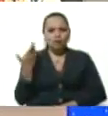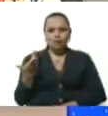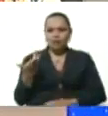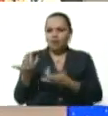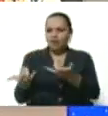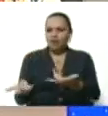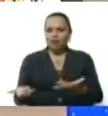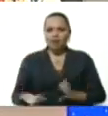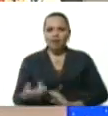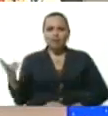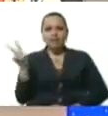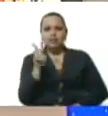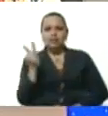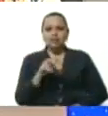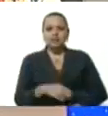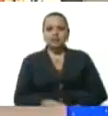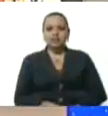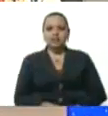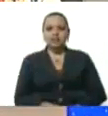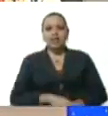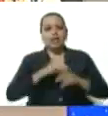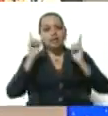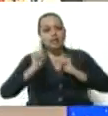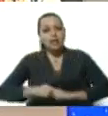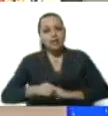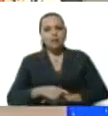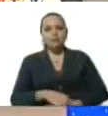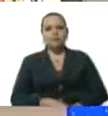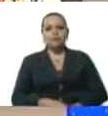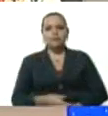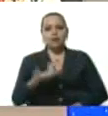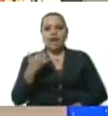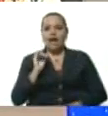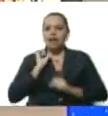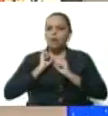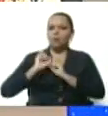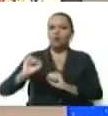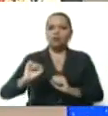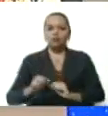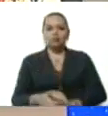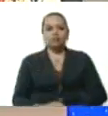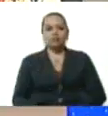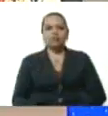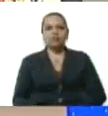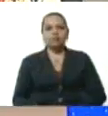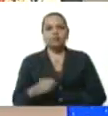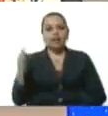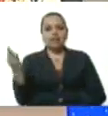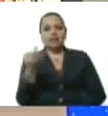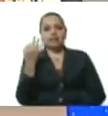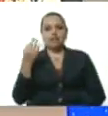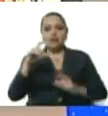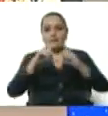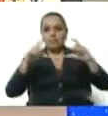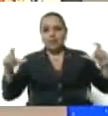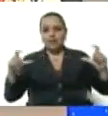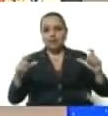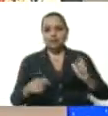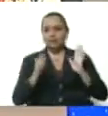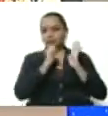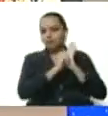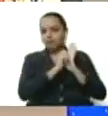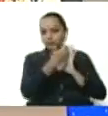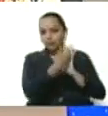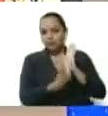supuesto, Venezuela también se ha opuesto. La tercera parte del memorando